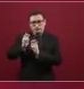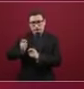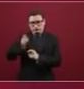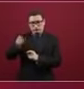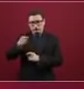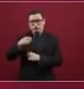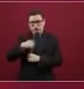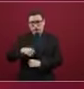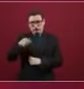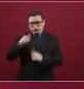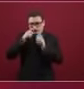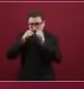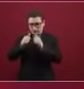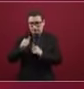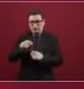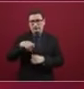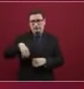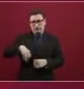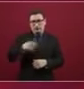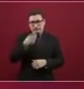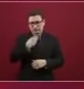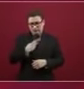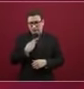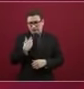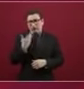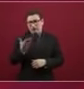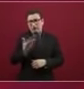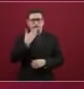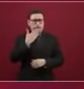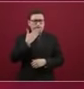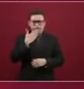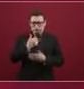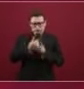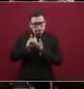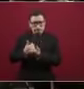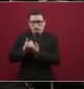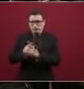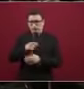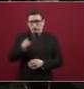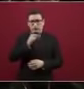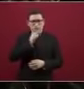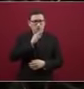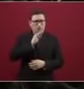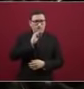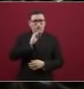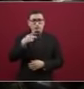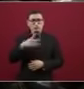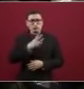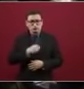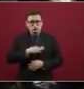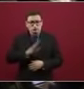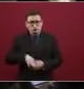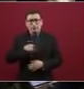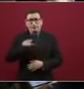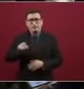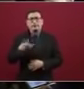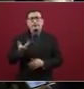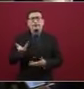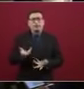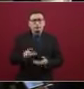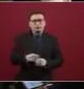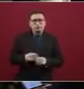atienda esta petición y ayude a los padres de los niños a saber el estado en que se